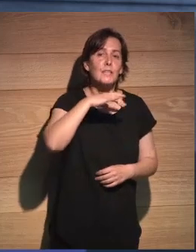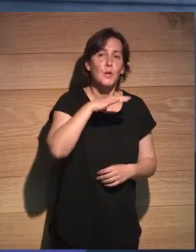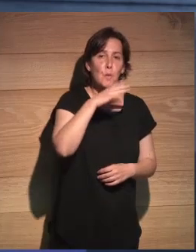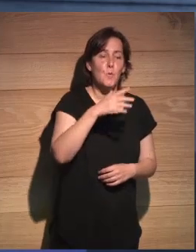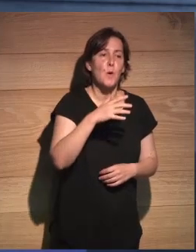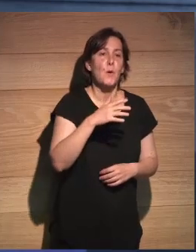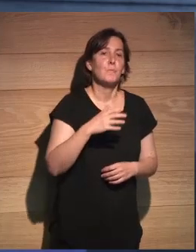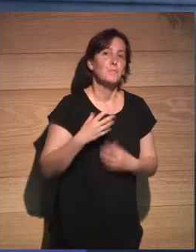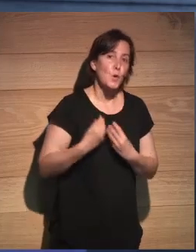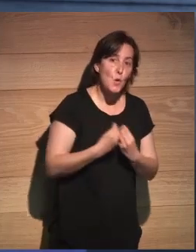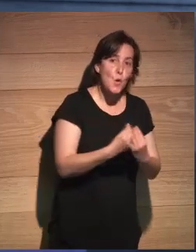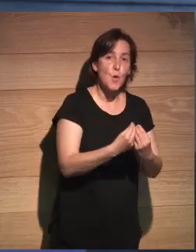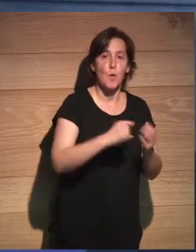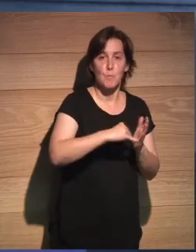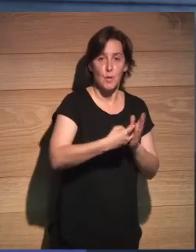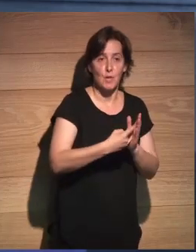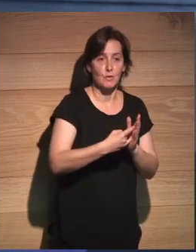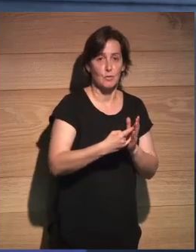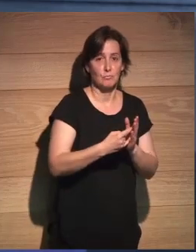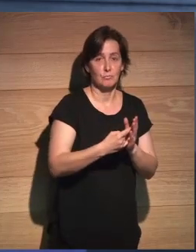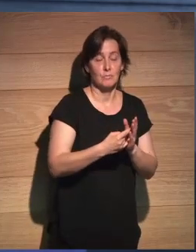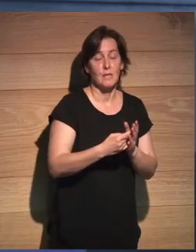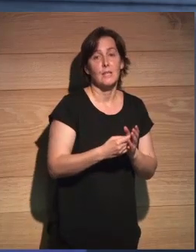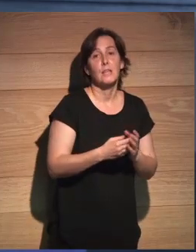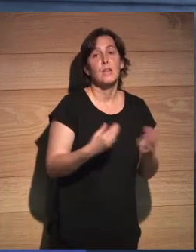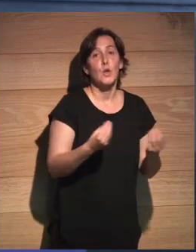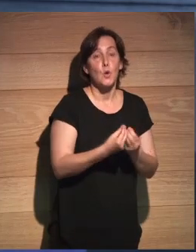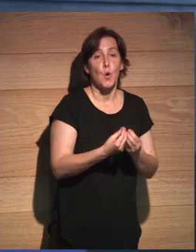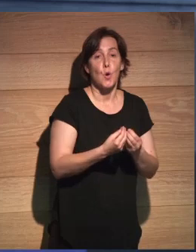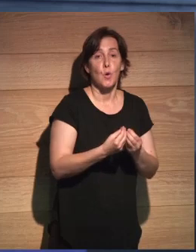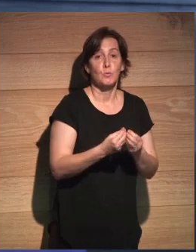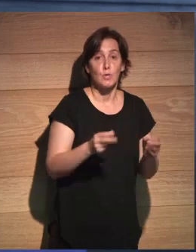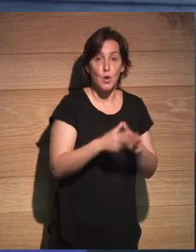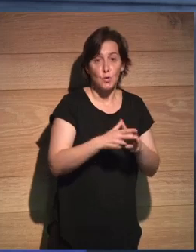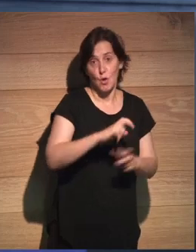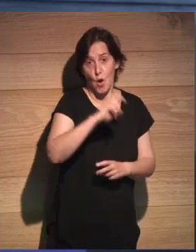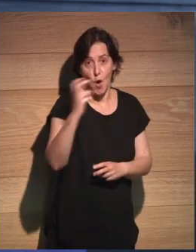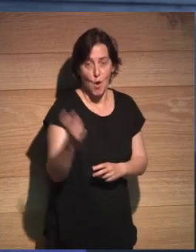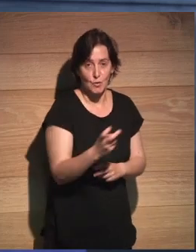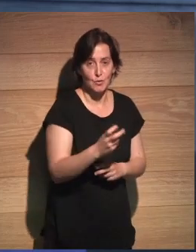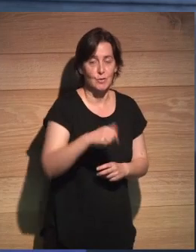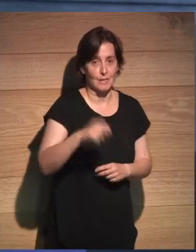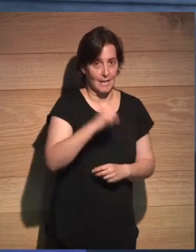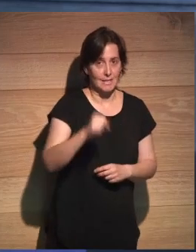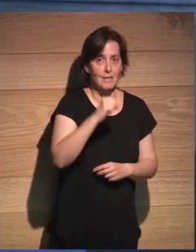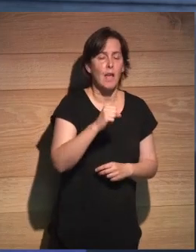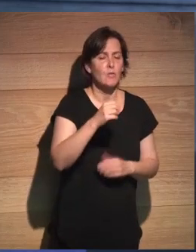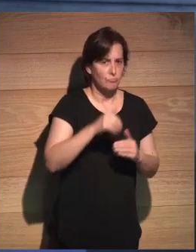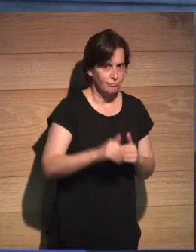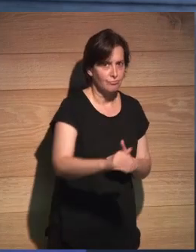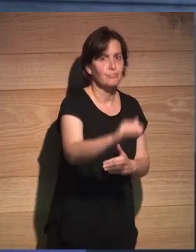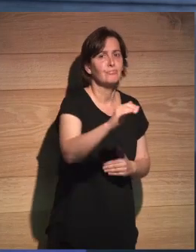de acompañar al proyecto junto al resto de socios estratégicos en este año y esperamos que muchísimos más,